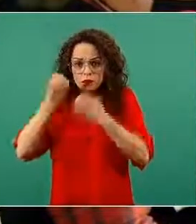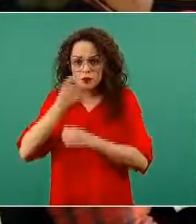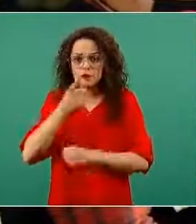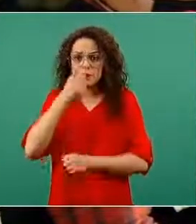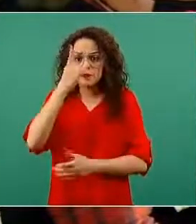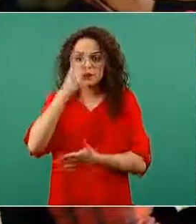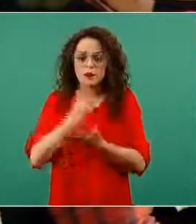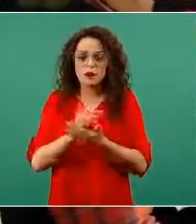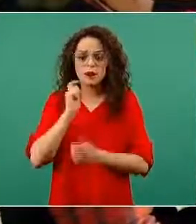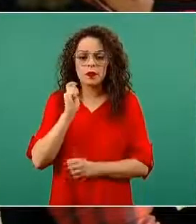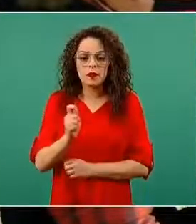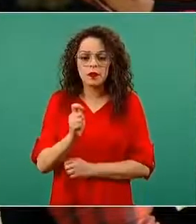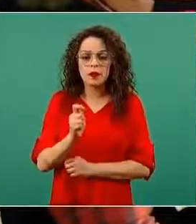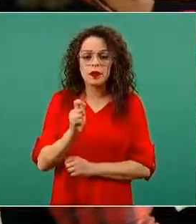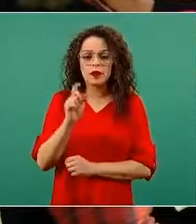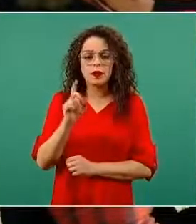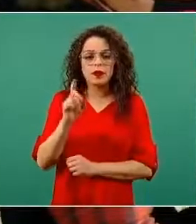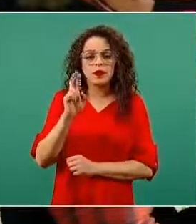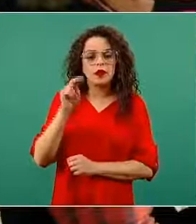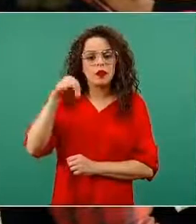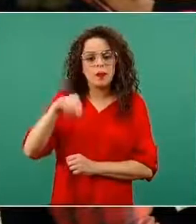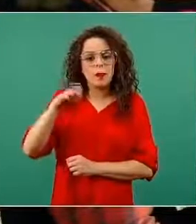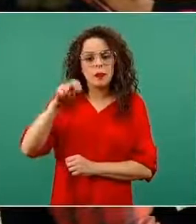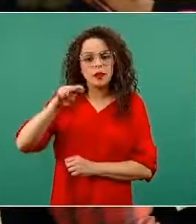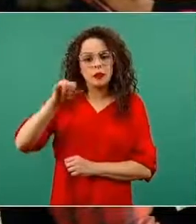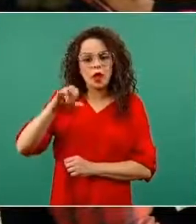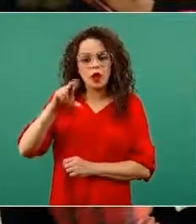ARN mensajero. Tal es el caso de Pfizer.